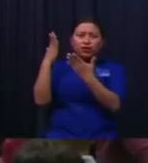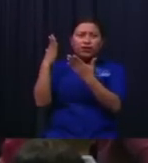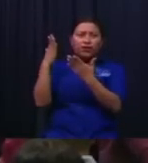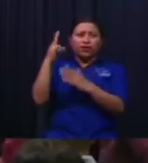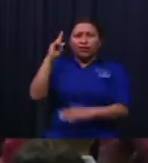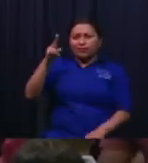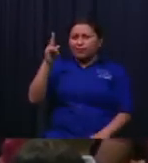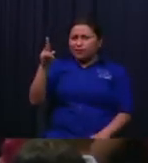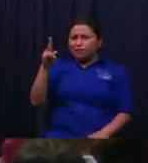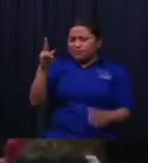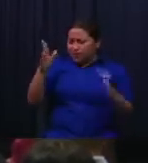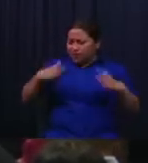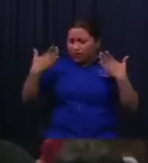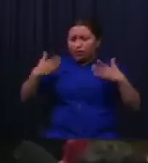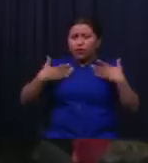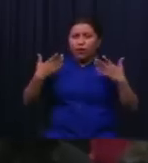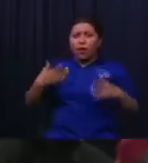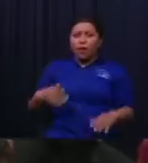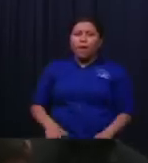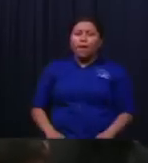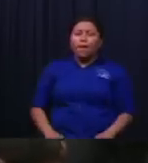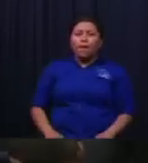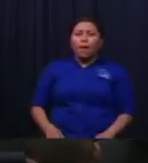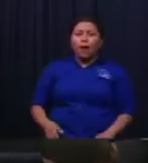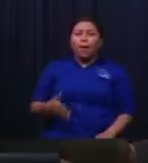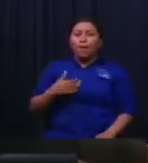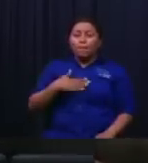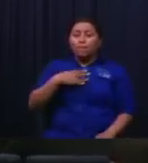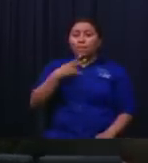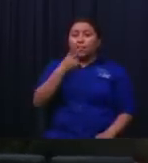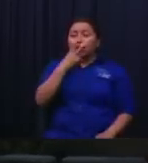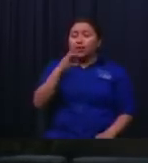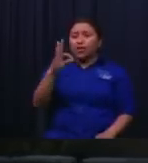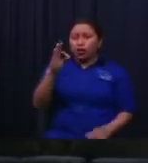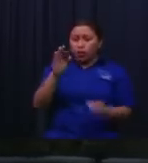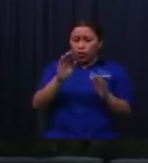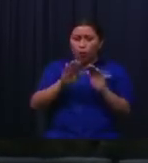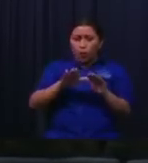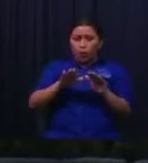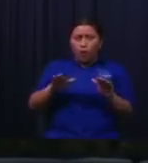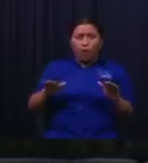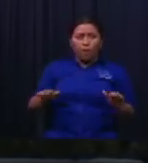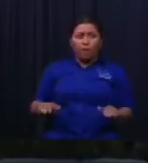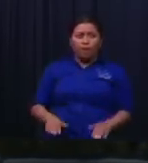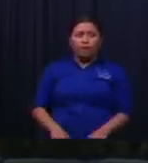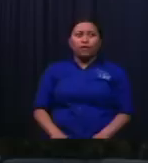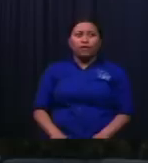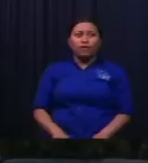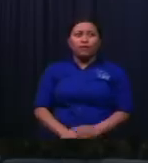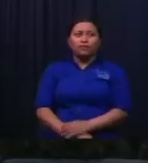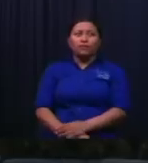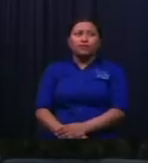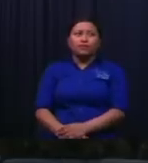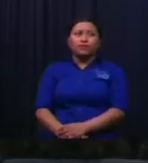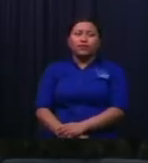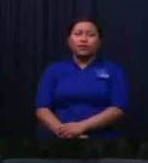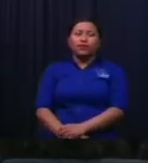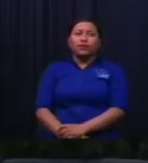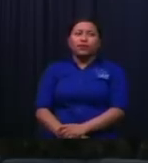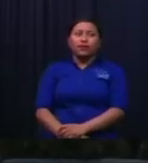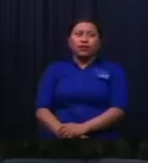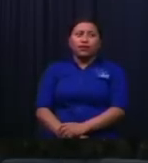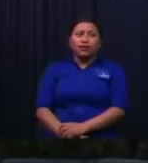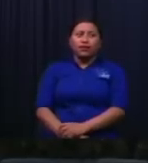Me decía mi nene más pequeñito, tiene 4 años. Y salía y decía, porque ya se aprendió, él